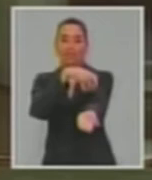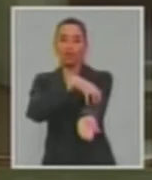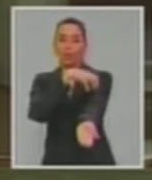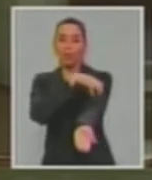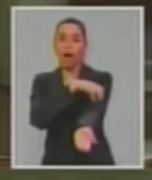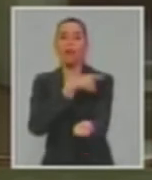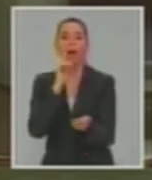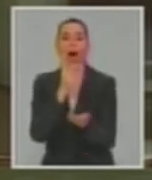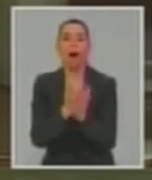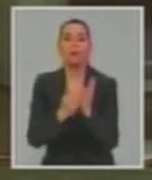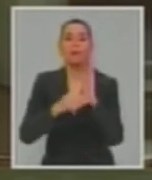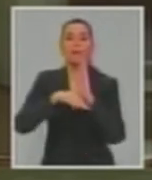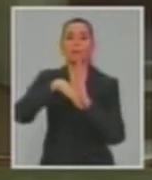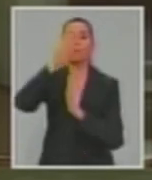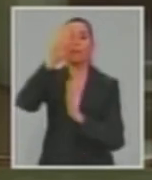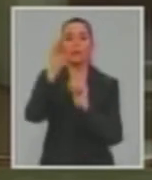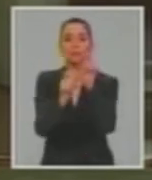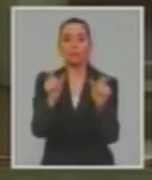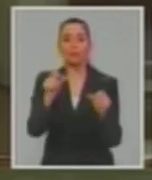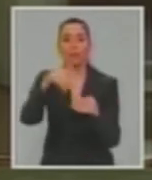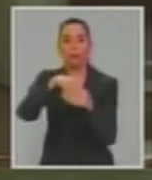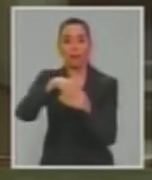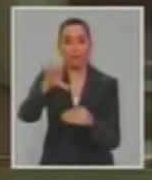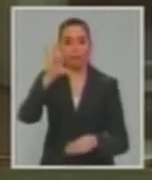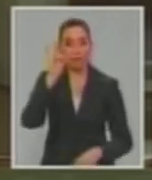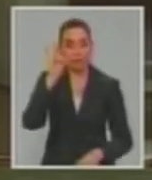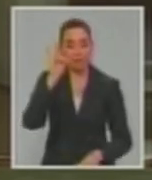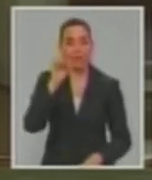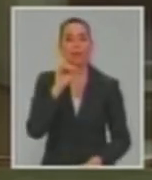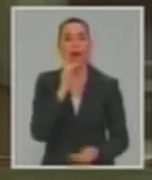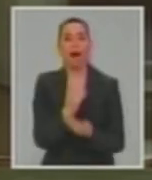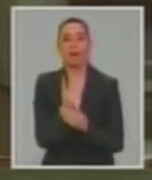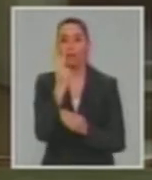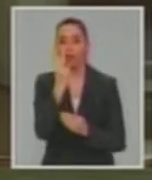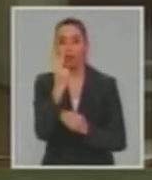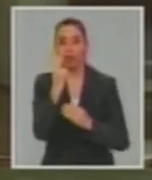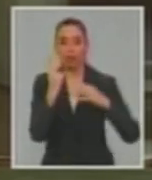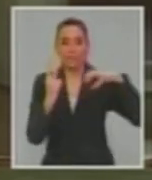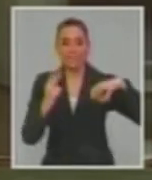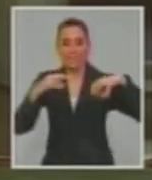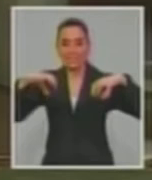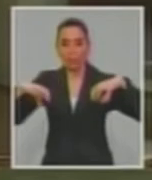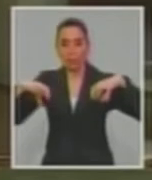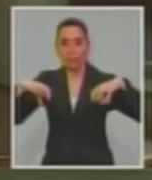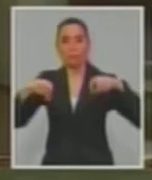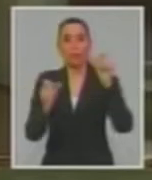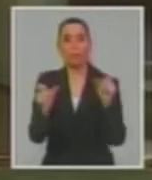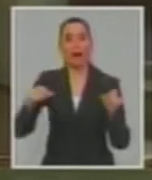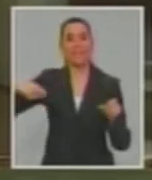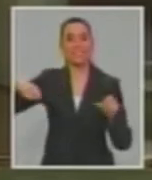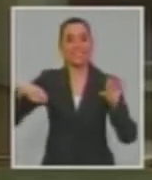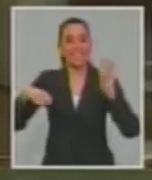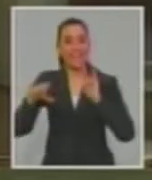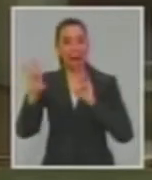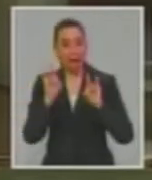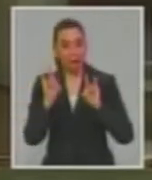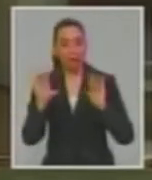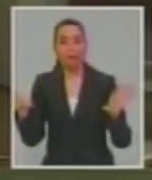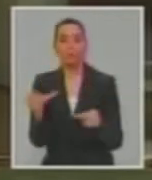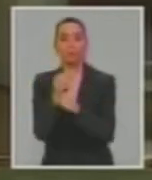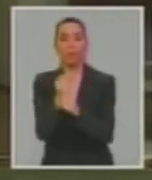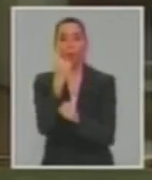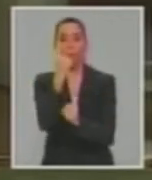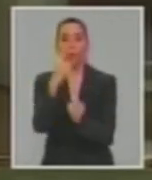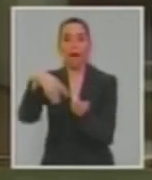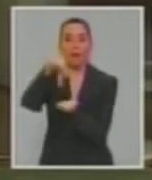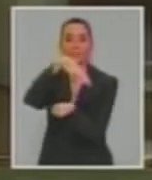con mayor número de electores y que hoy tienen 2 circunscripciones senatoriales cada una, se unificarán en una sola